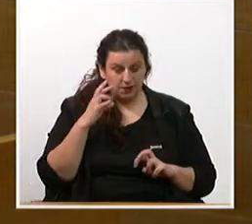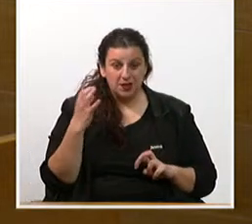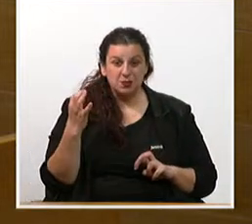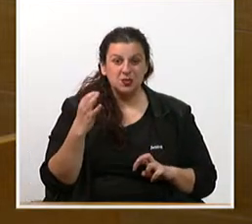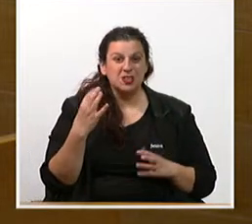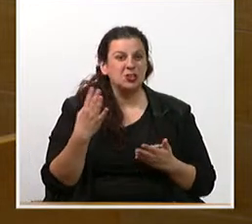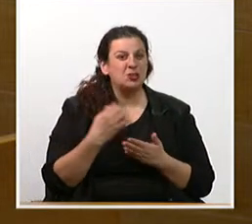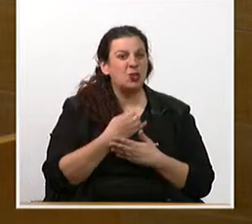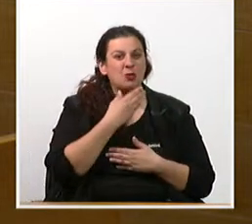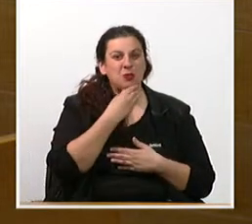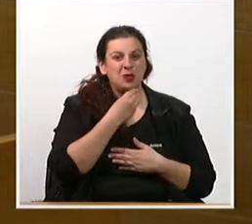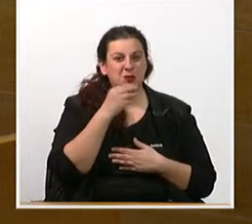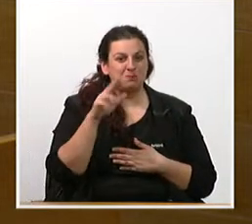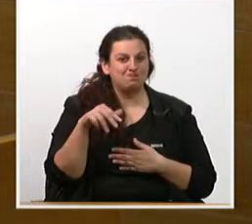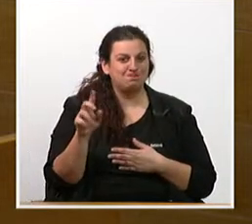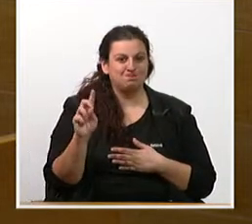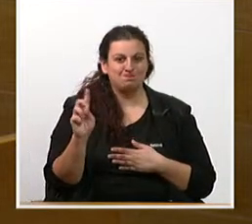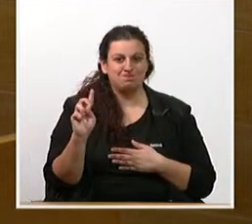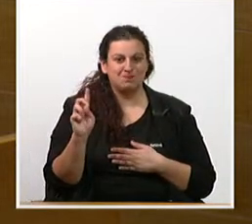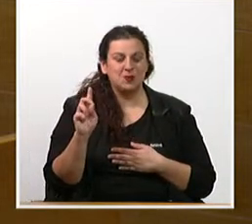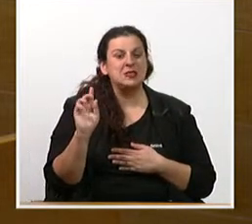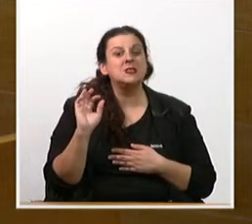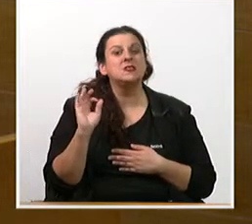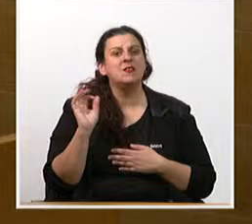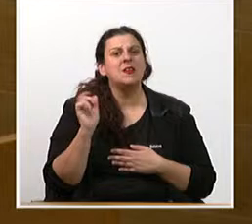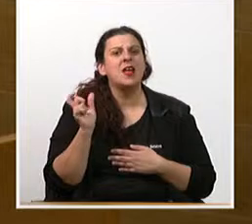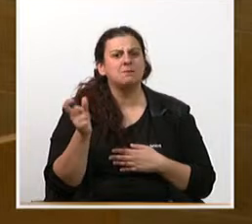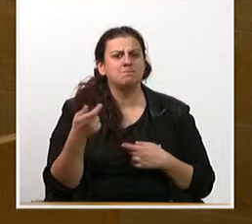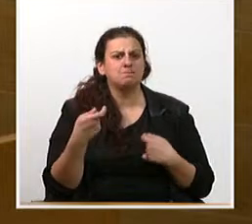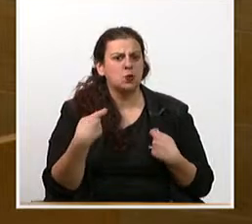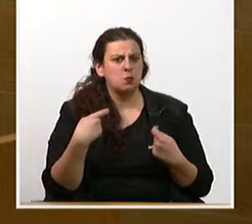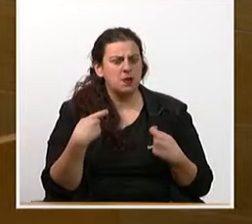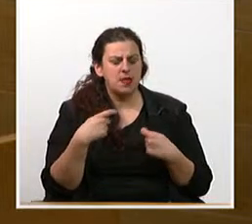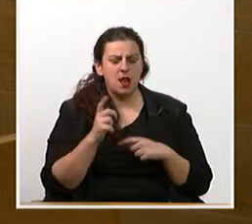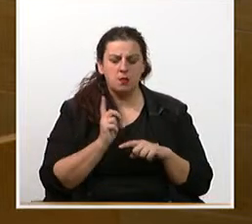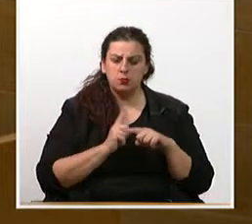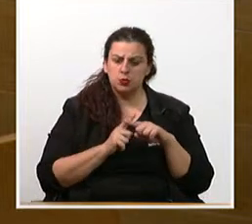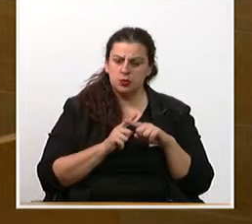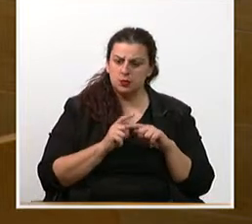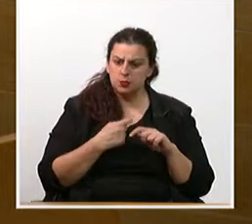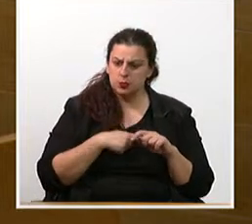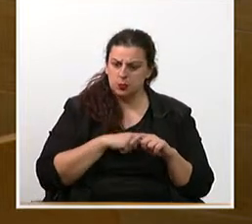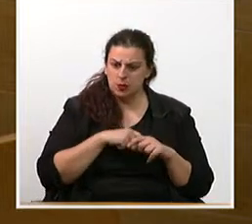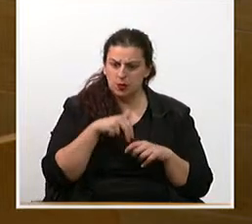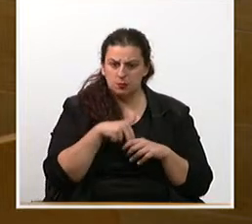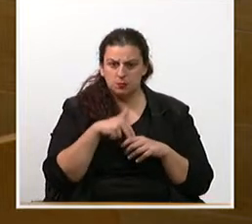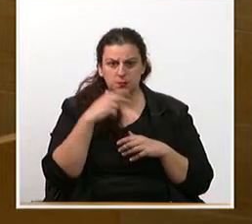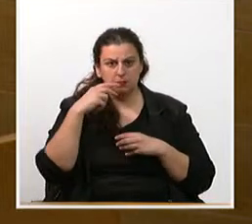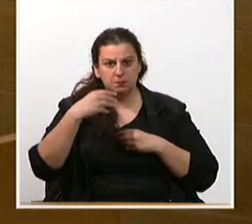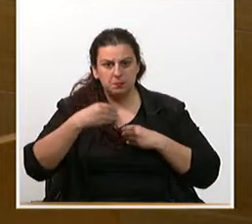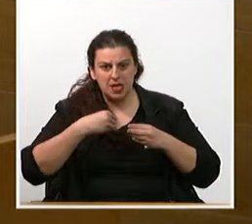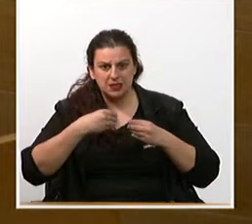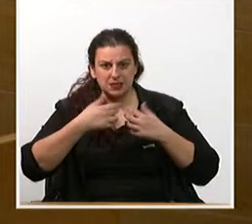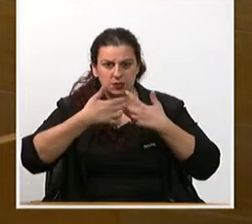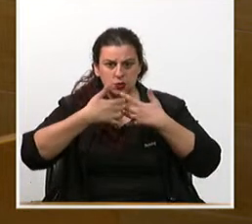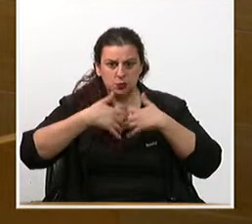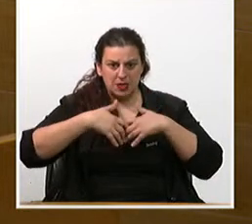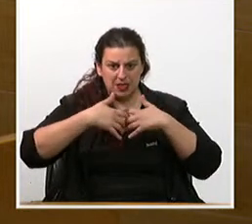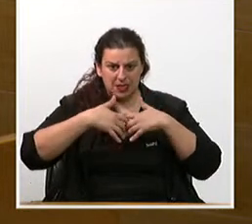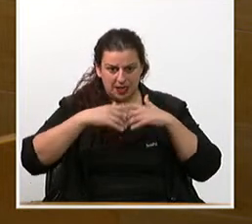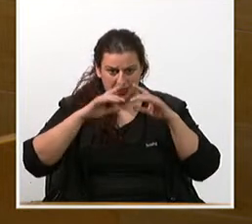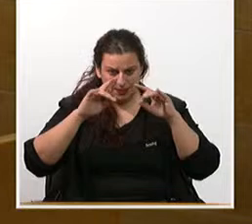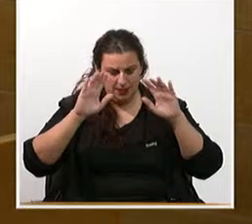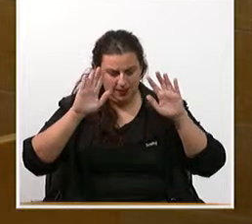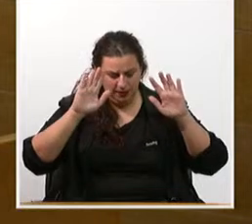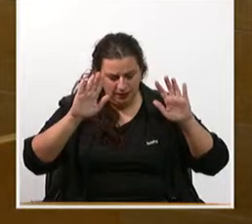lo que reluce efectivamente el saldo comercial es muy favorable a España en combustibles plásticos o maquinarias pero a que no